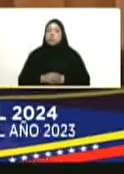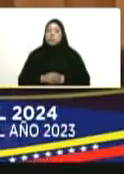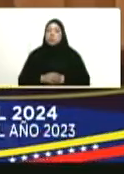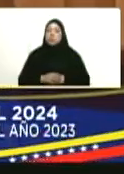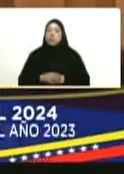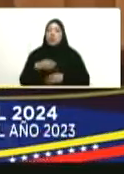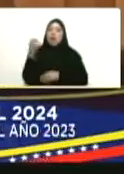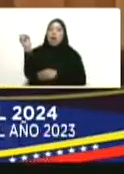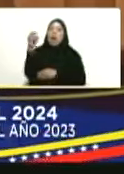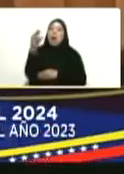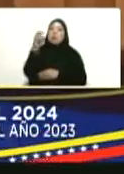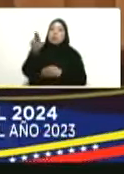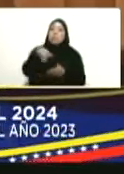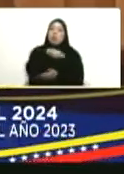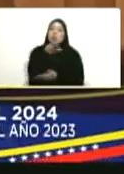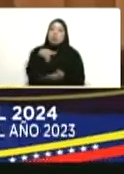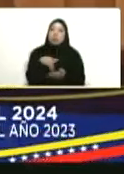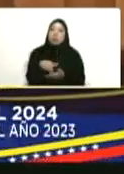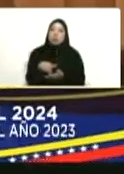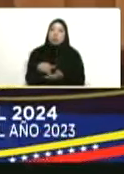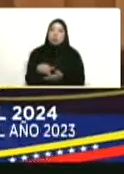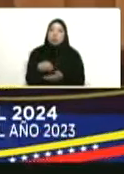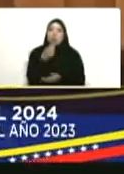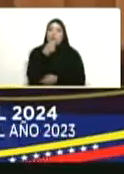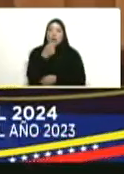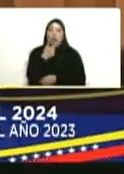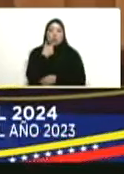la Asamblea Nacional tuvo una idea maravillosa,